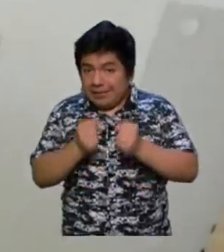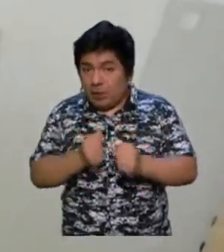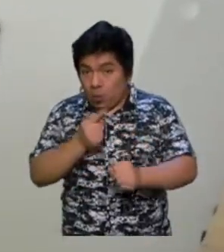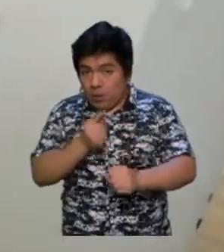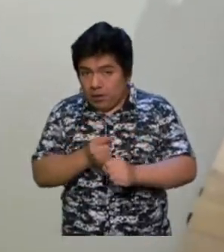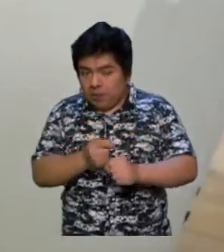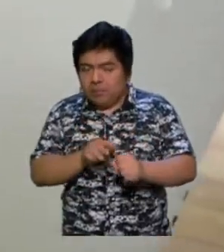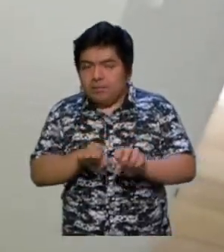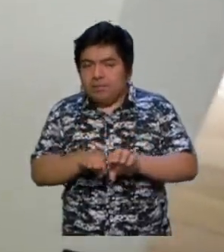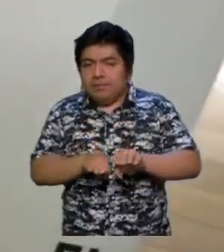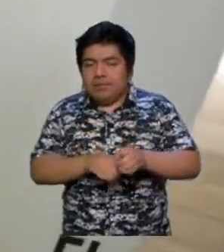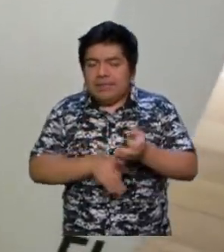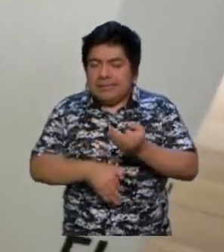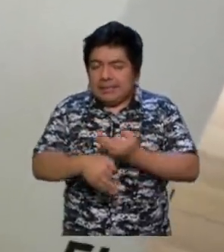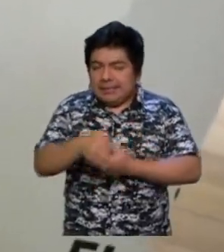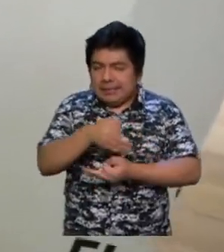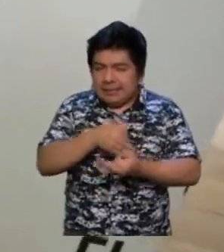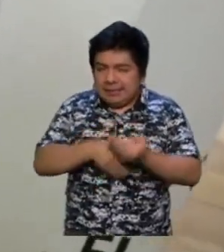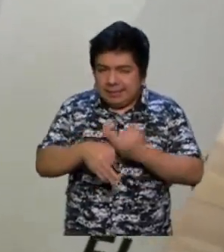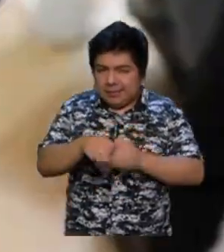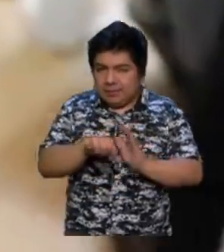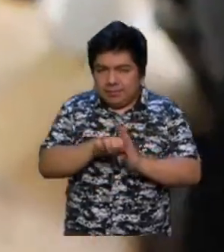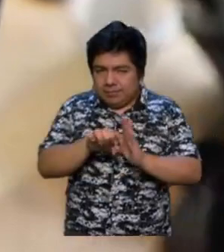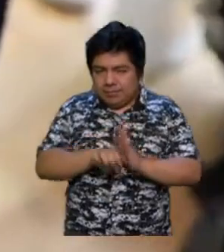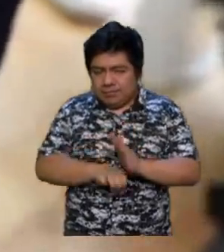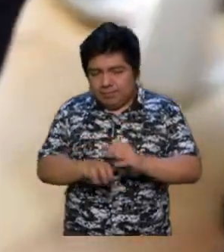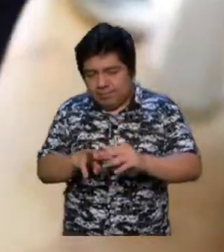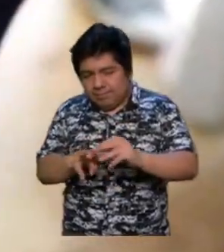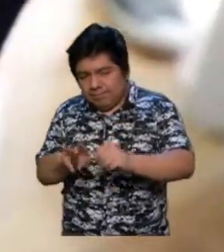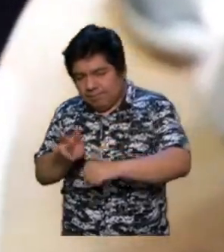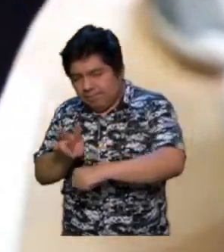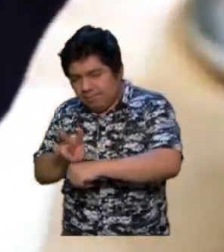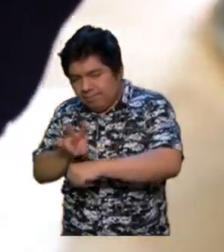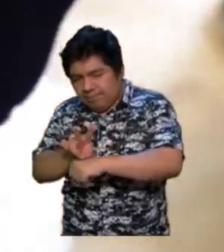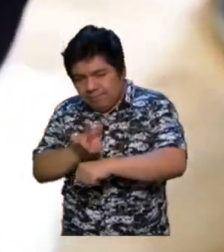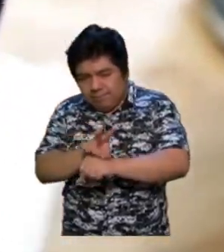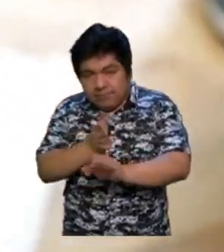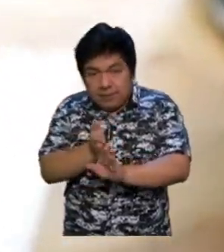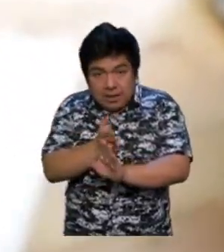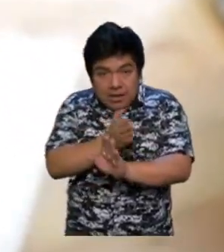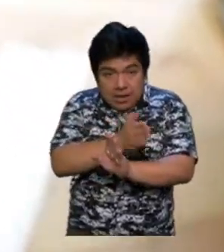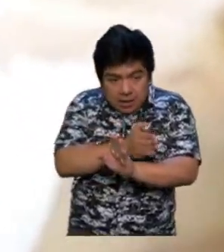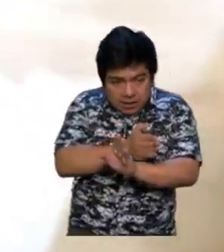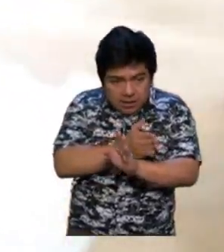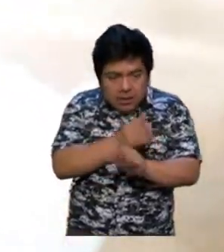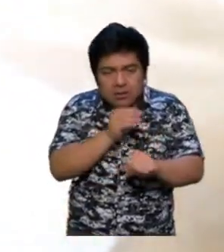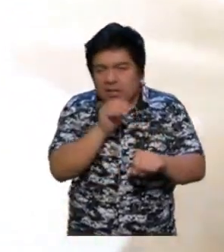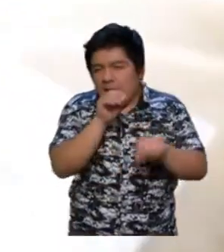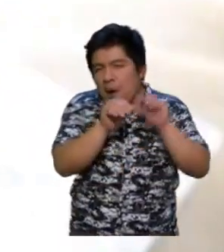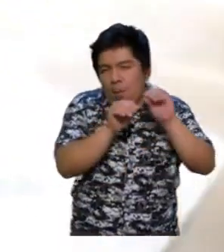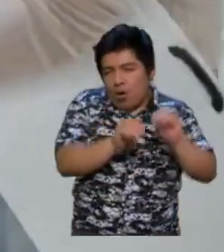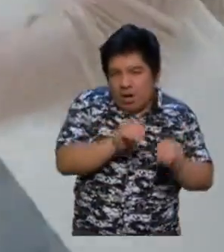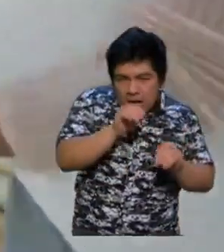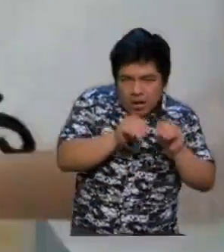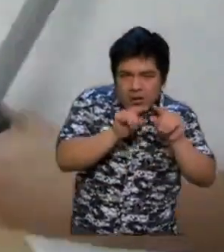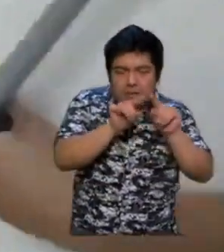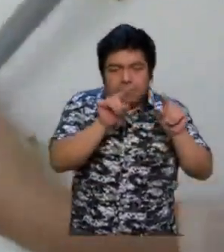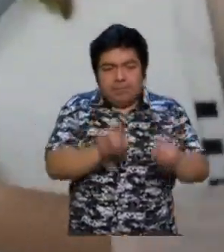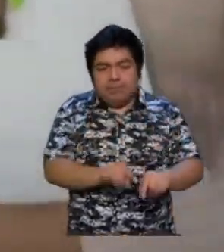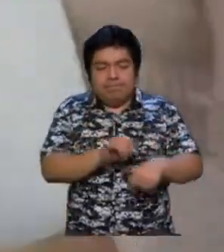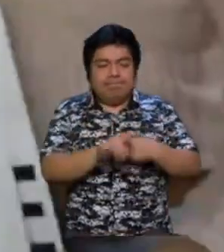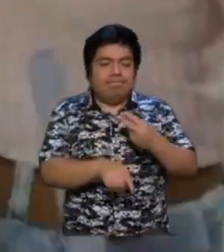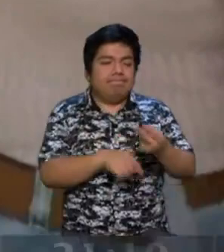seguridad, en todo lo que es la vigilancia en la fase previa, en la instalación de las